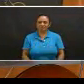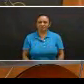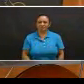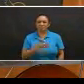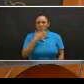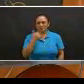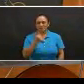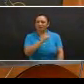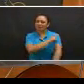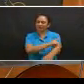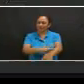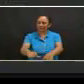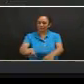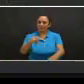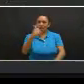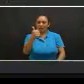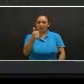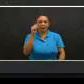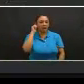Agar.